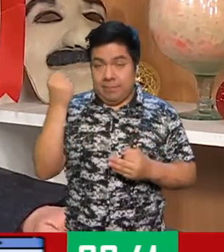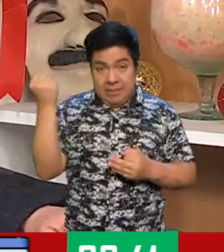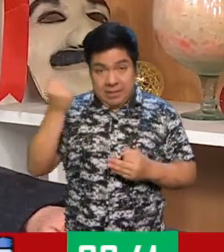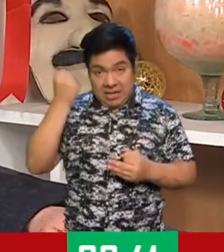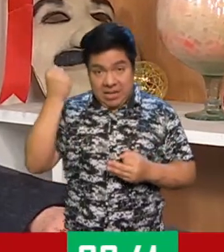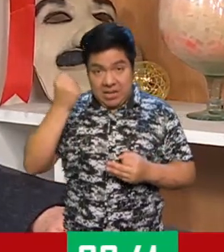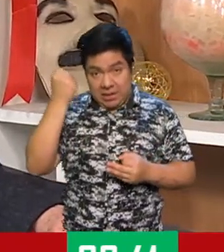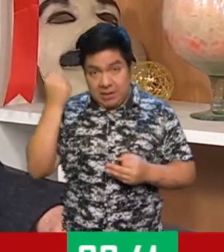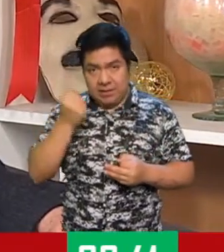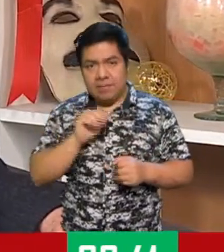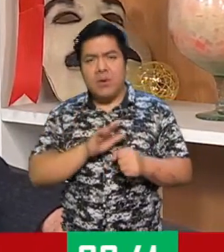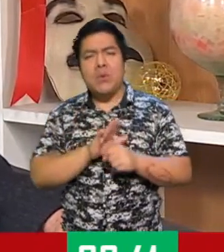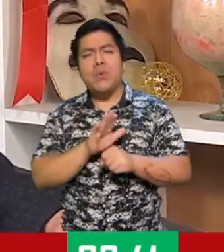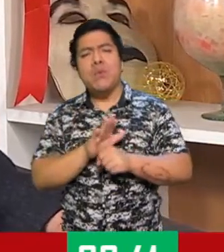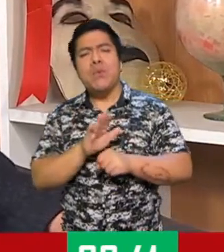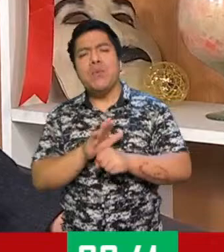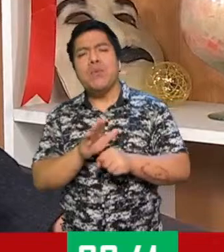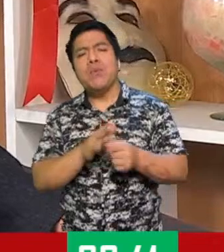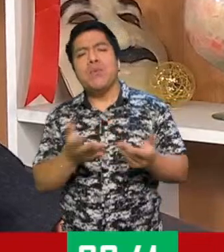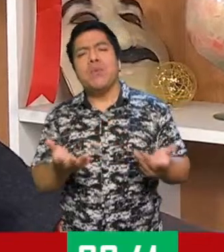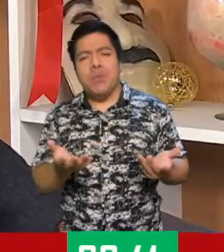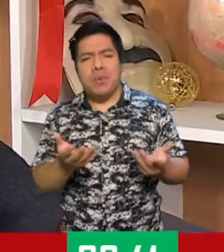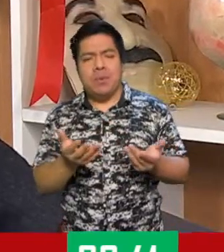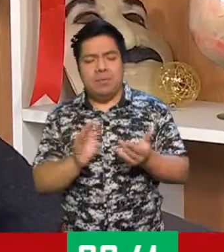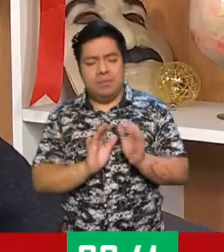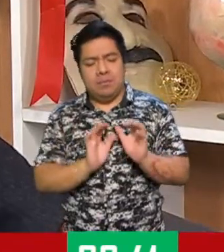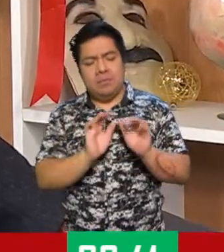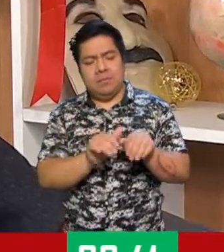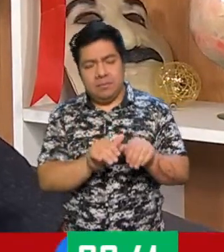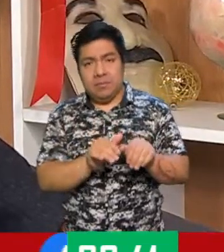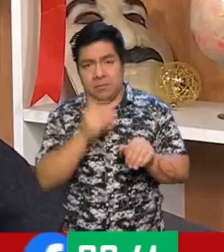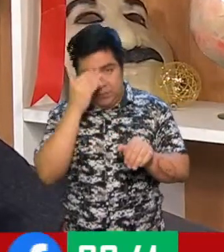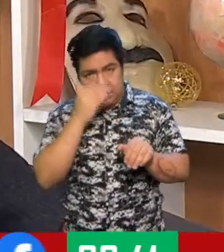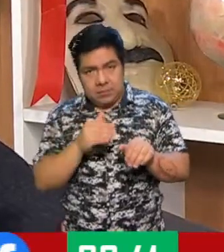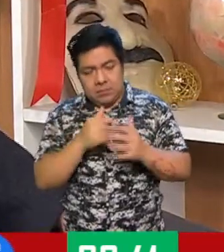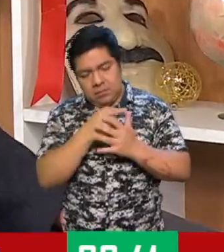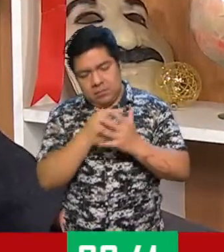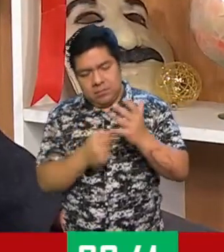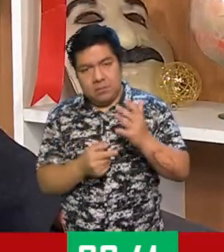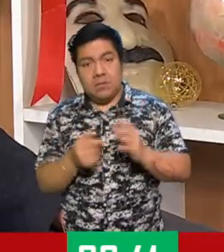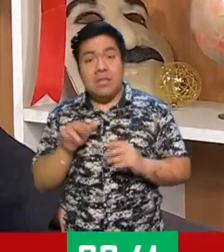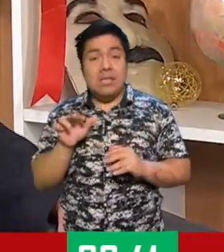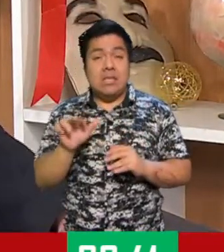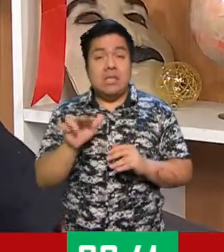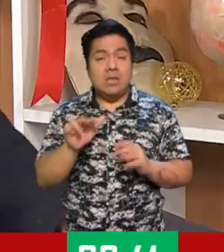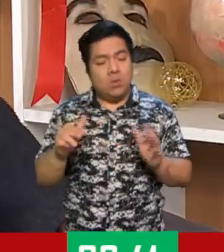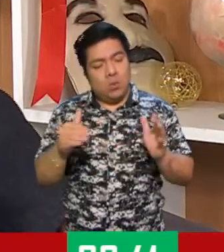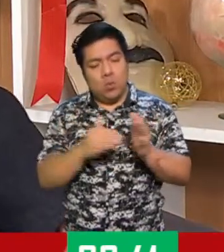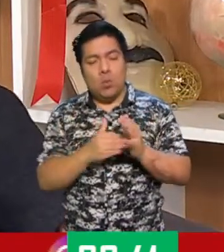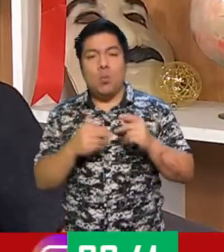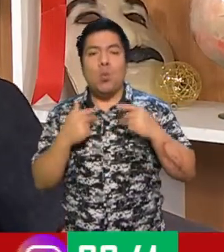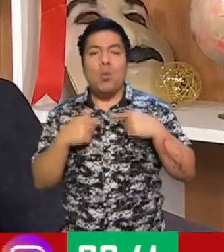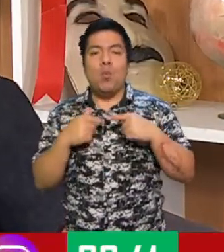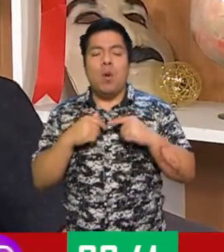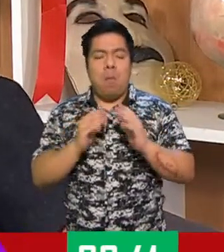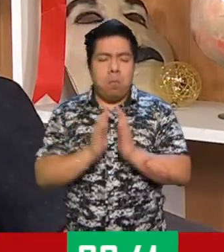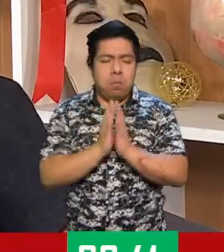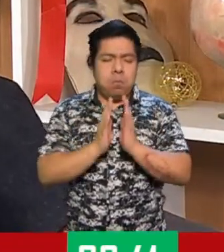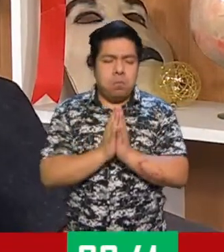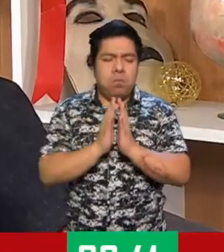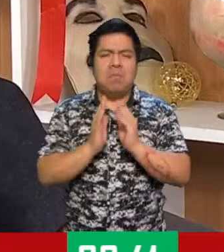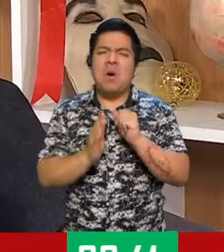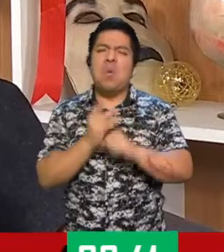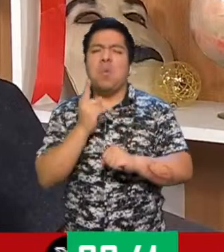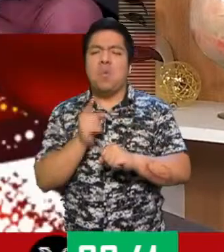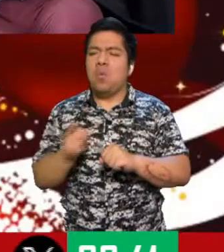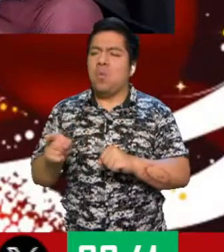buena noticia es ni más ni menos que la inscripción de más de 18,000 personas a este proceso que